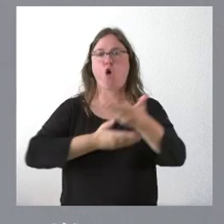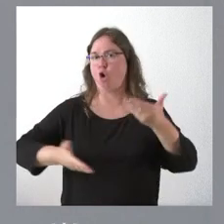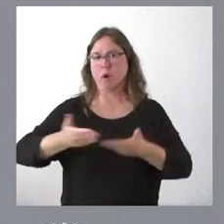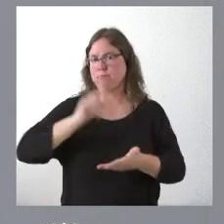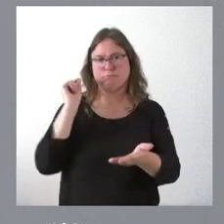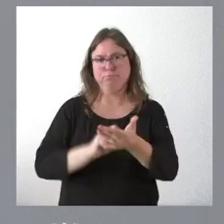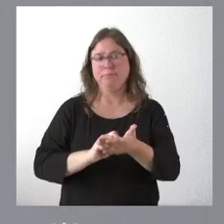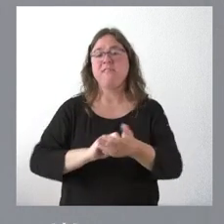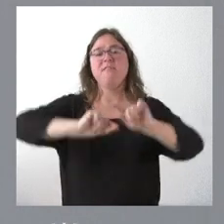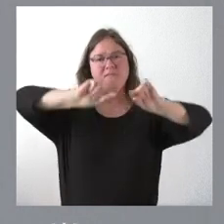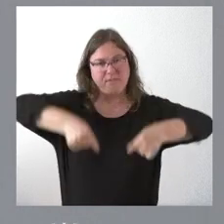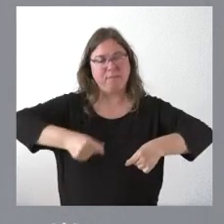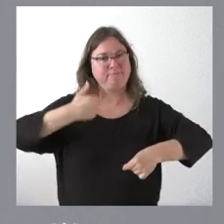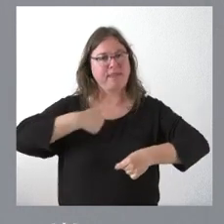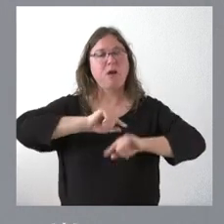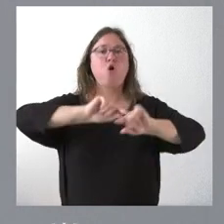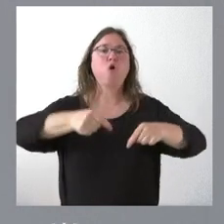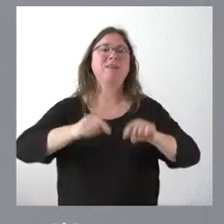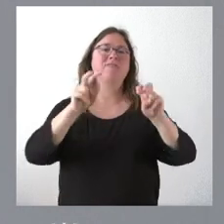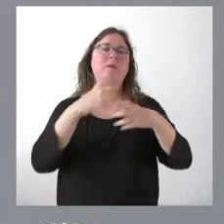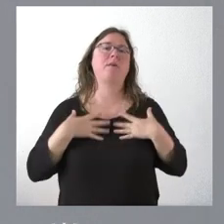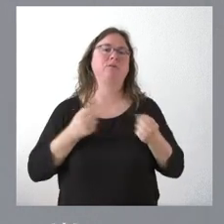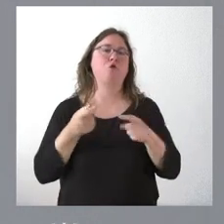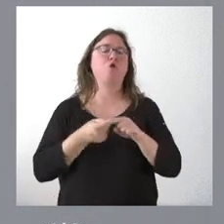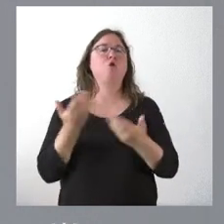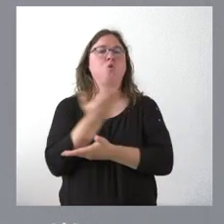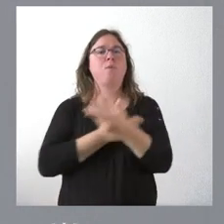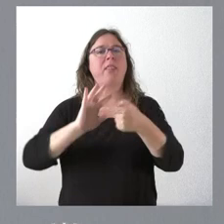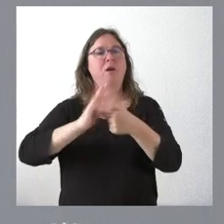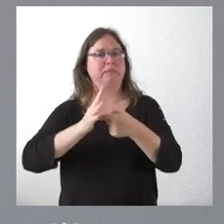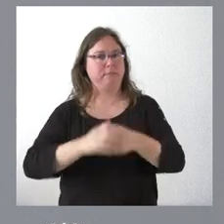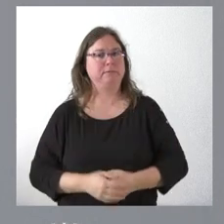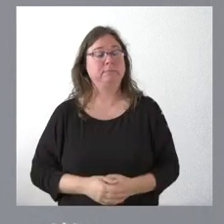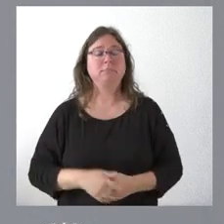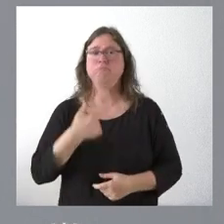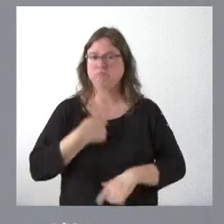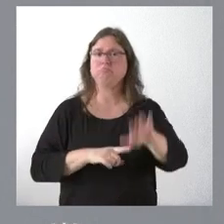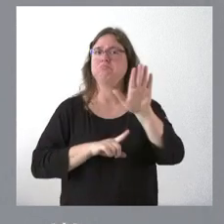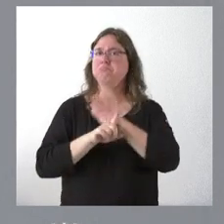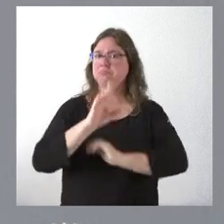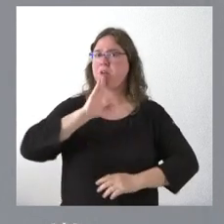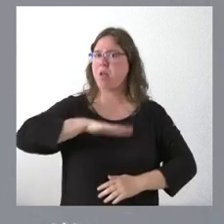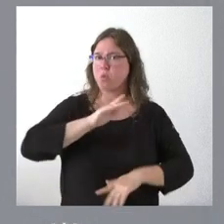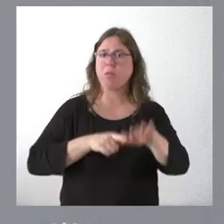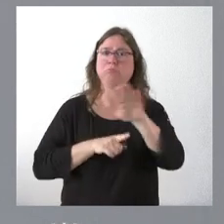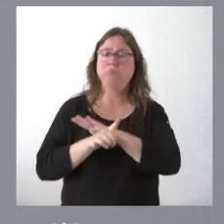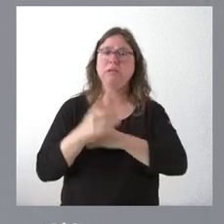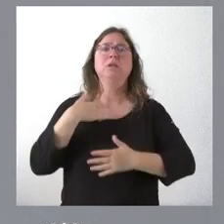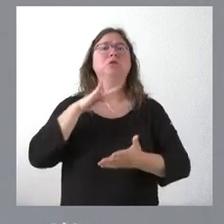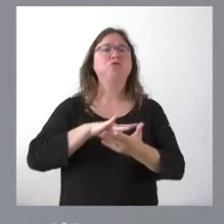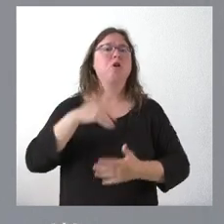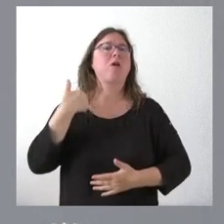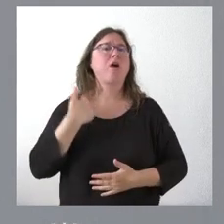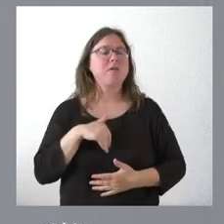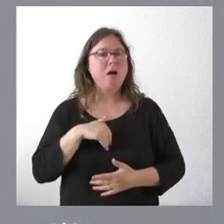antes en la firma de ese convenio en materia sanitaria con Castilla-La Mancha, que estamos avanzando adecuadamente en esa dirección, que hemos tenido ya varias